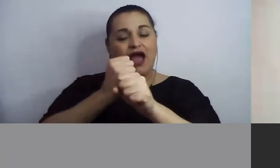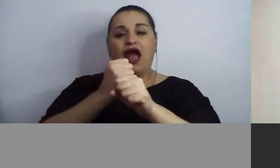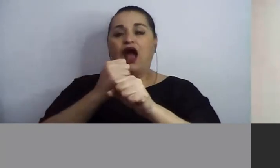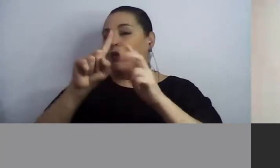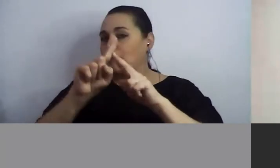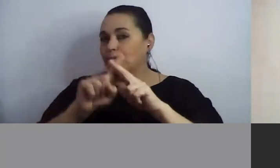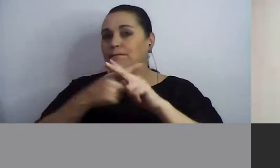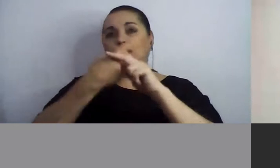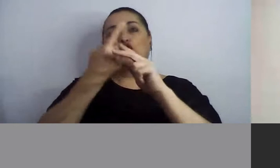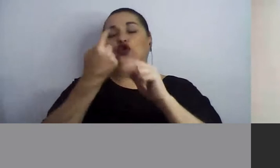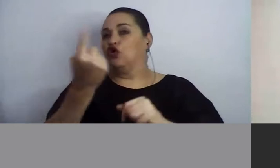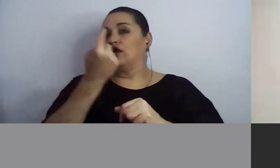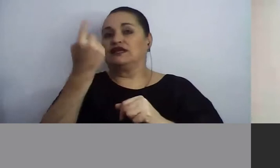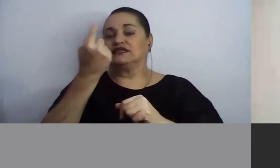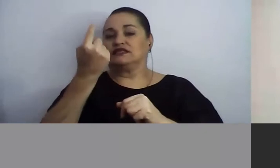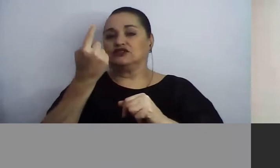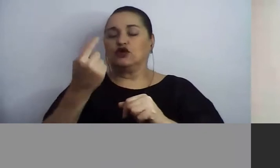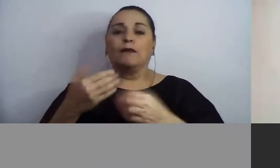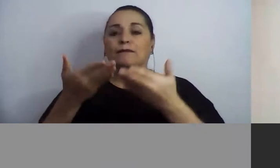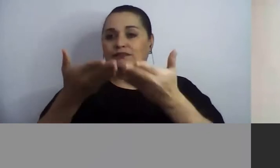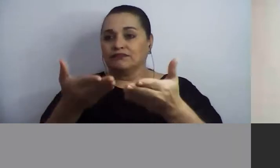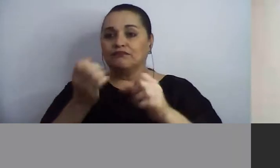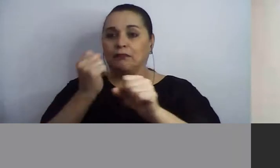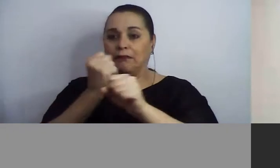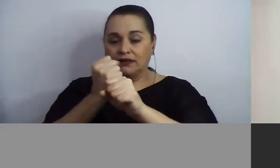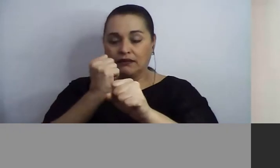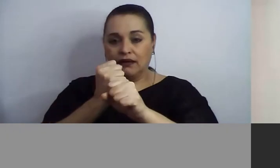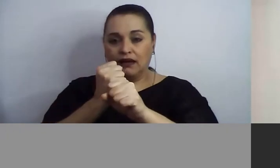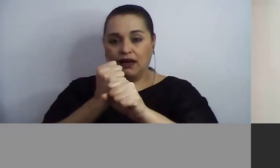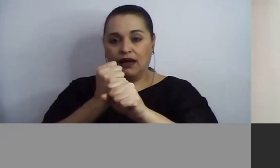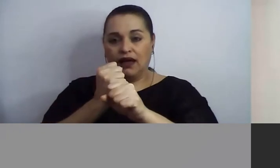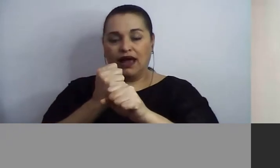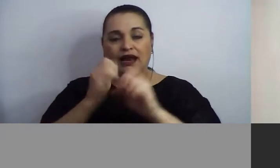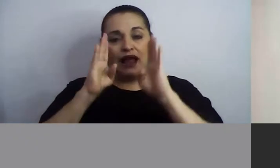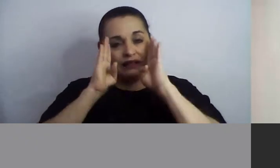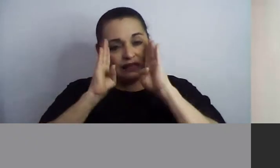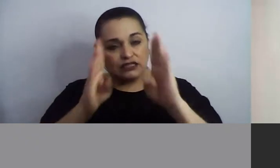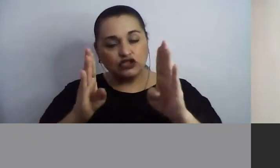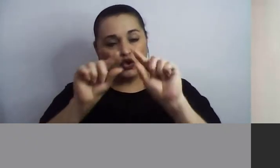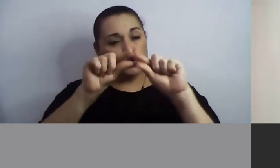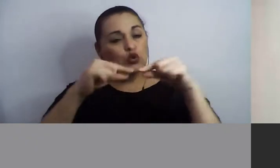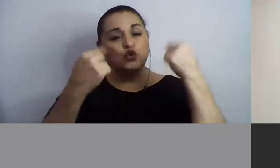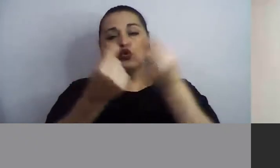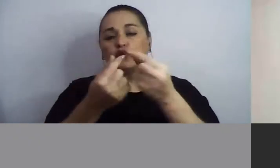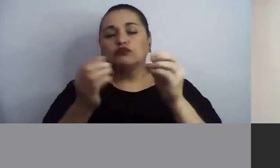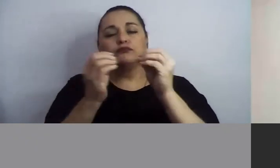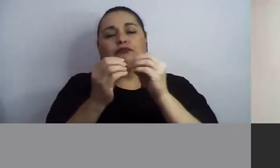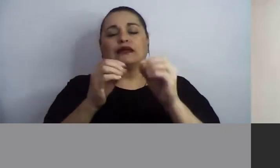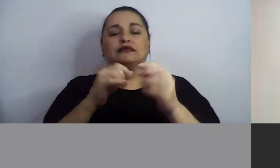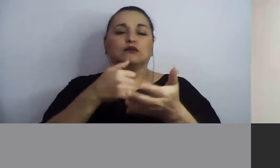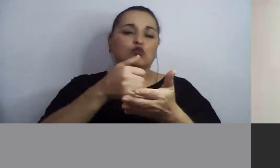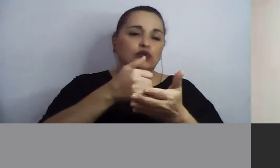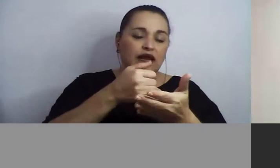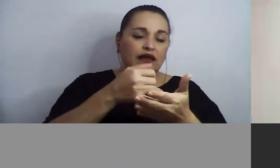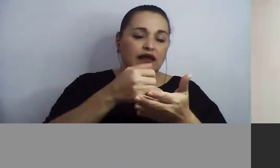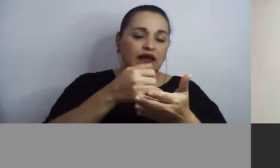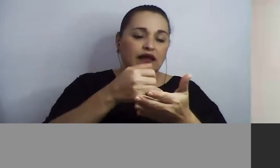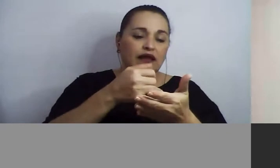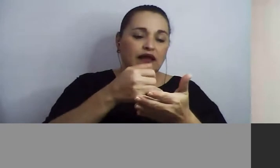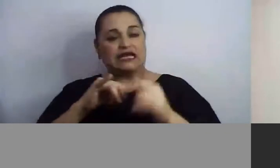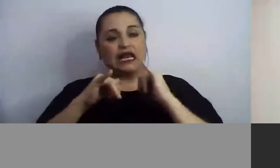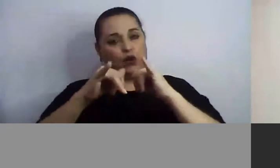priorización que se debe dar para trabajar en la atención de los grupos más vulnerables y garantizar igualdad de